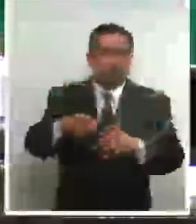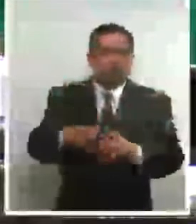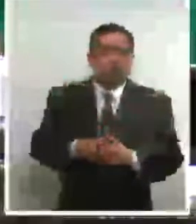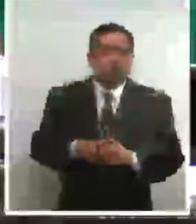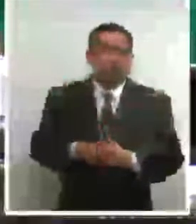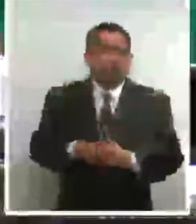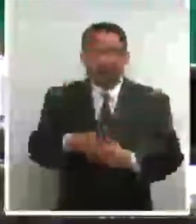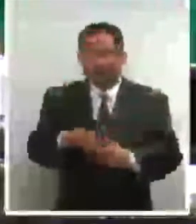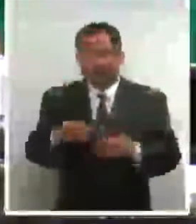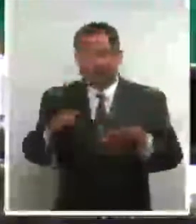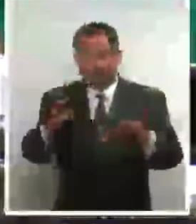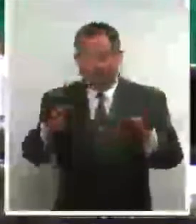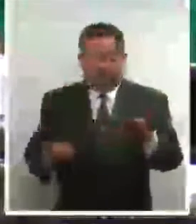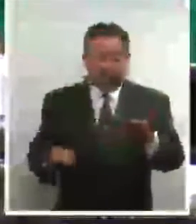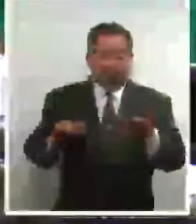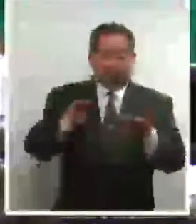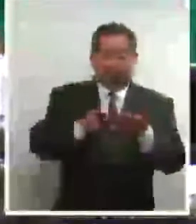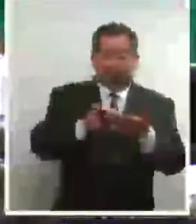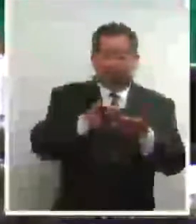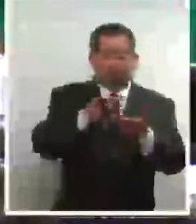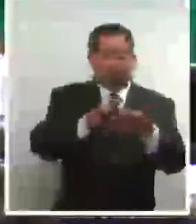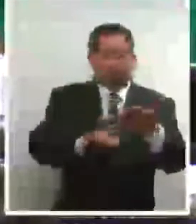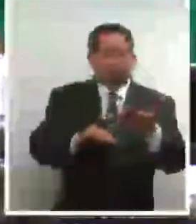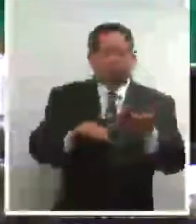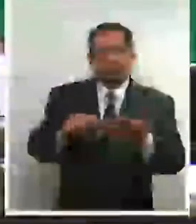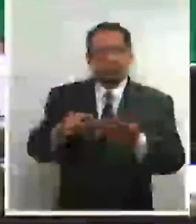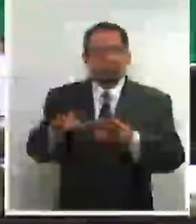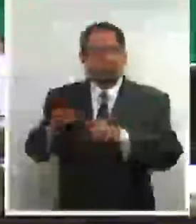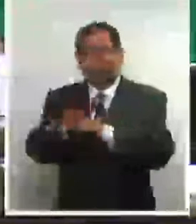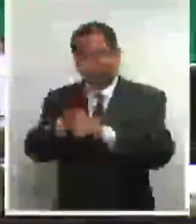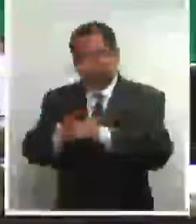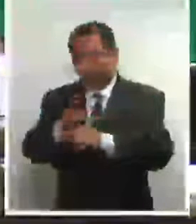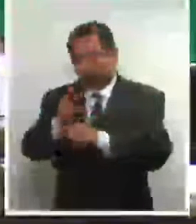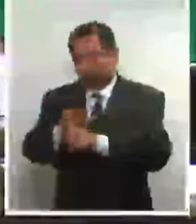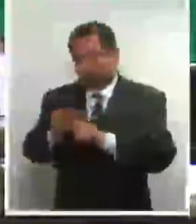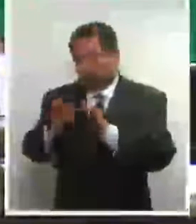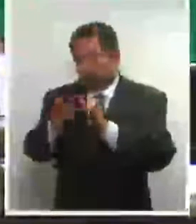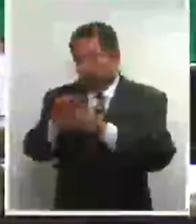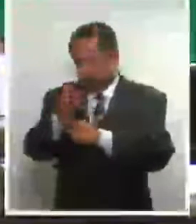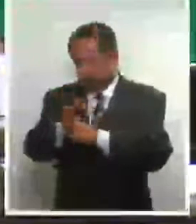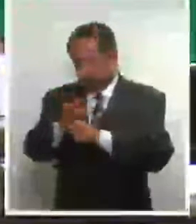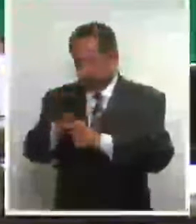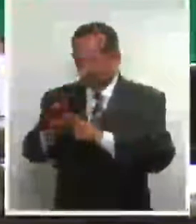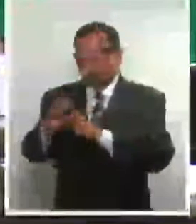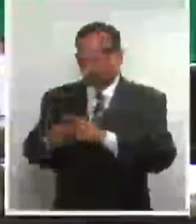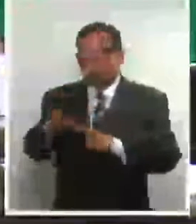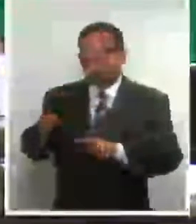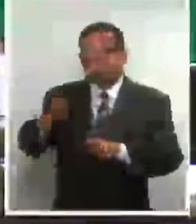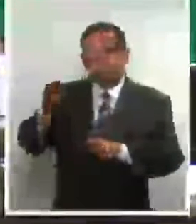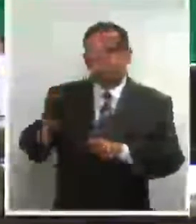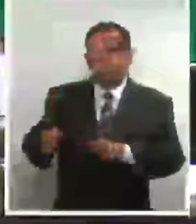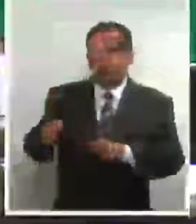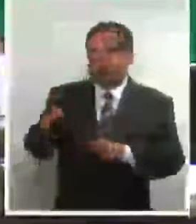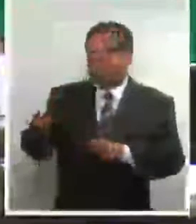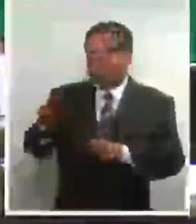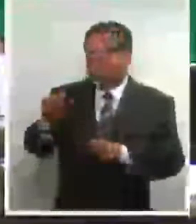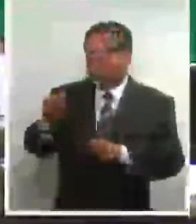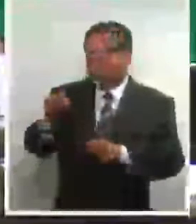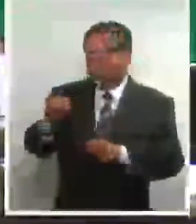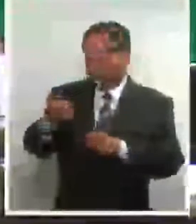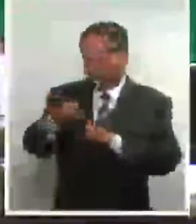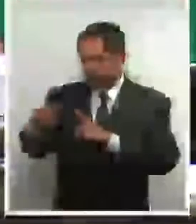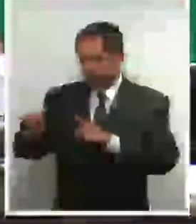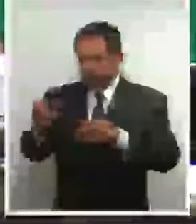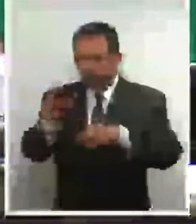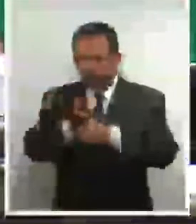se incorporan al texto del artículo las modificaciones de forma que la Comisión aceptó de la Conferencia de